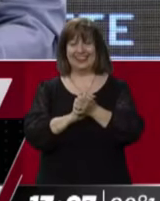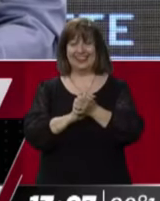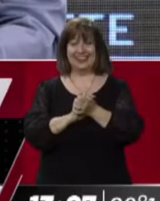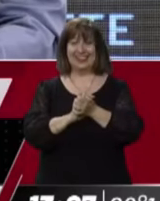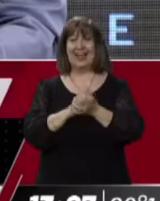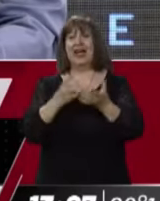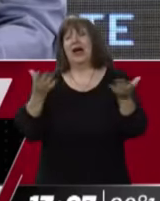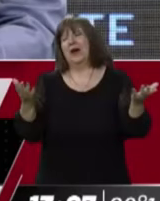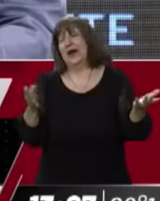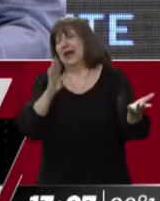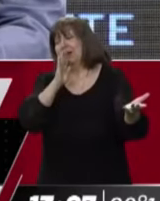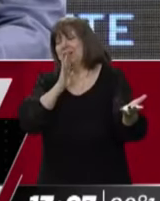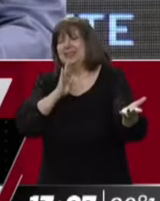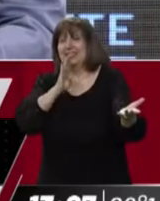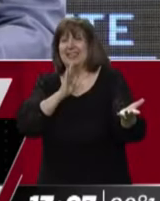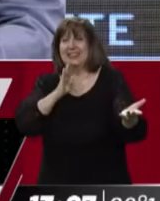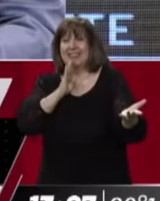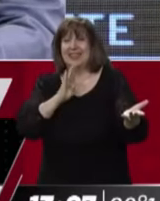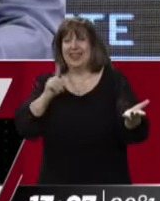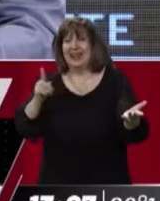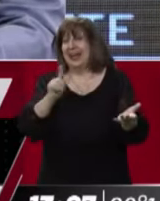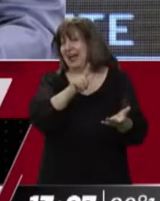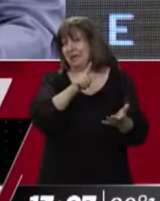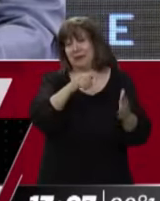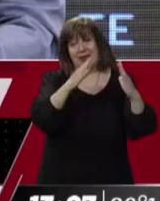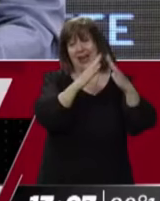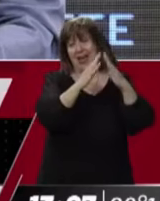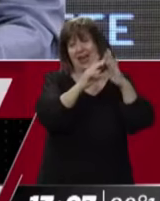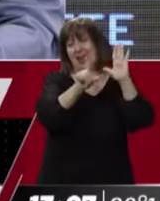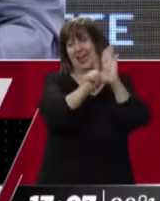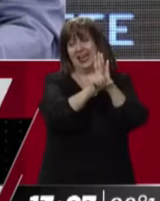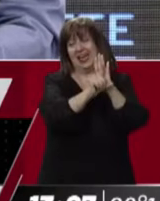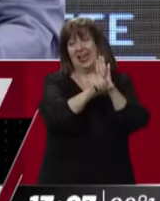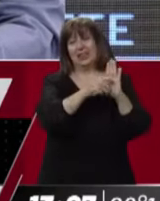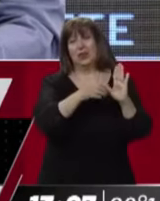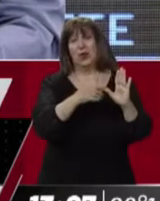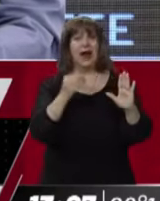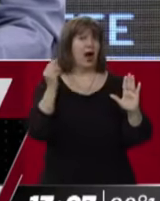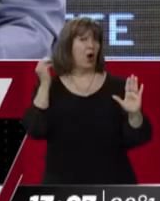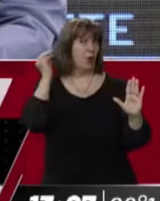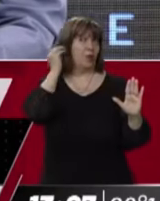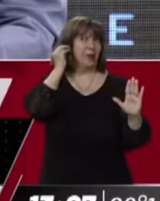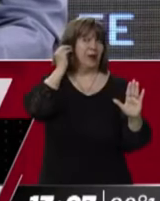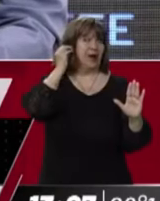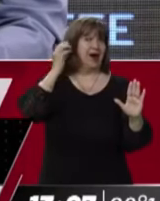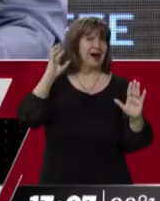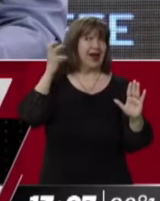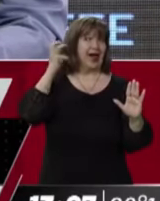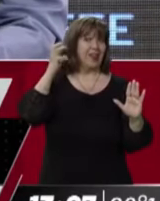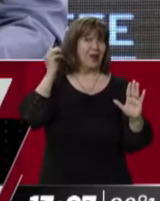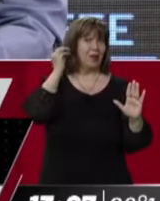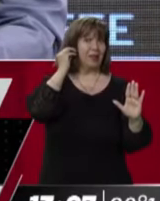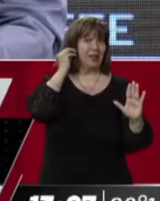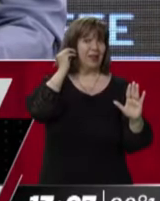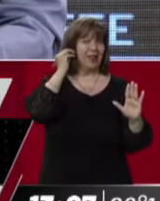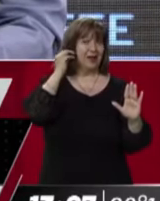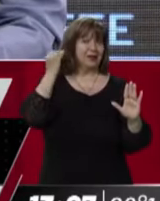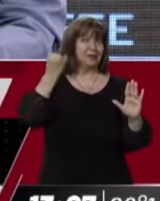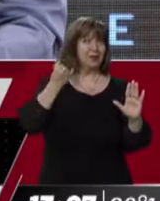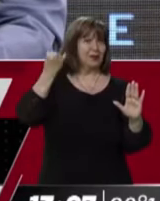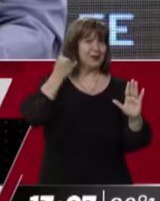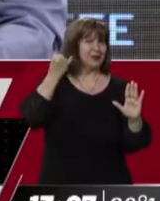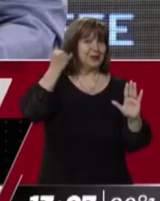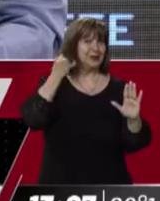Y bueno, ¿qué va a hacer? Va a tener que estar ahí con una radio o algún monitor para que te vayan